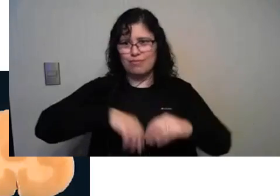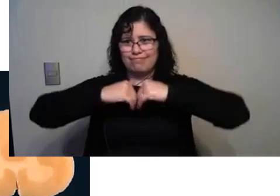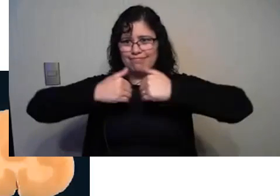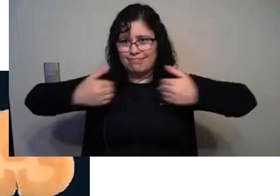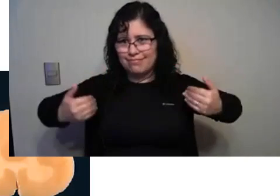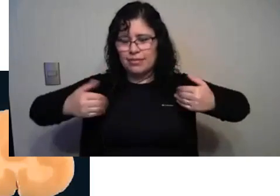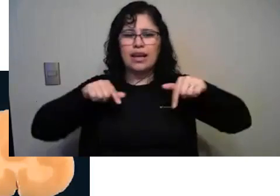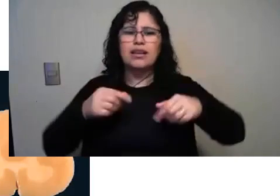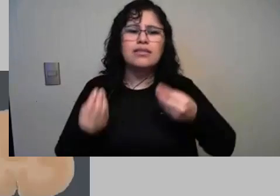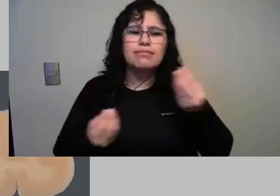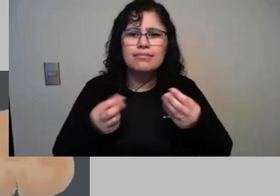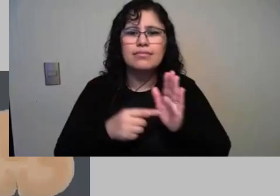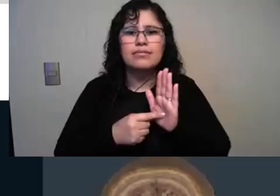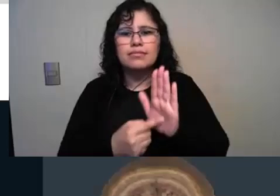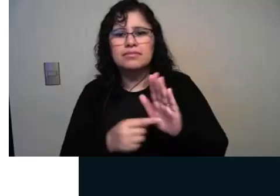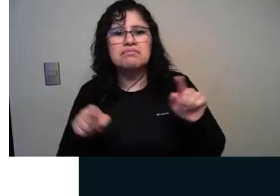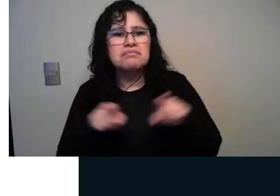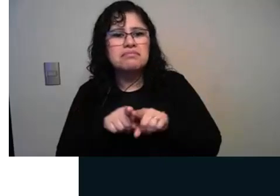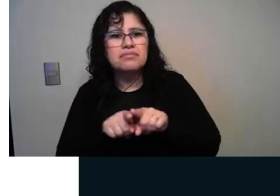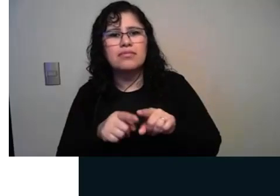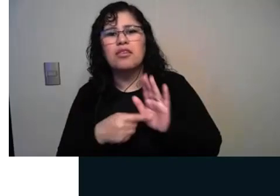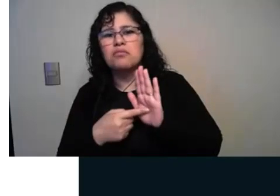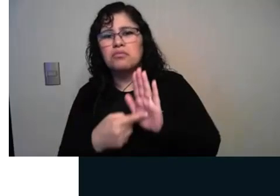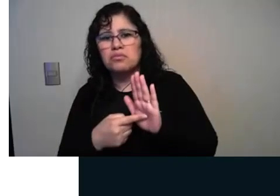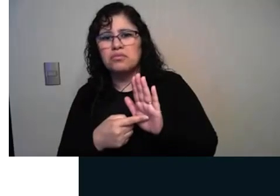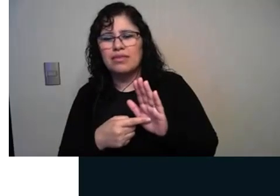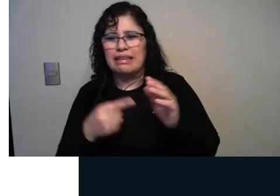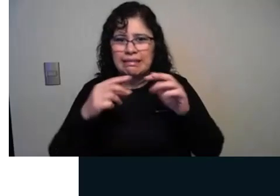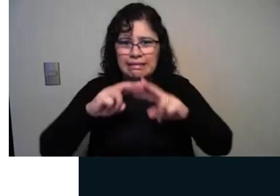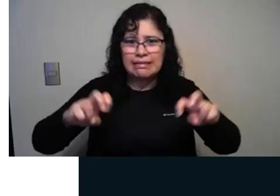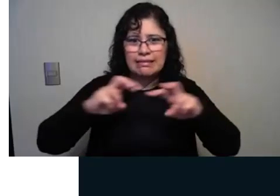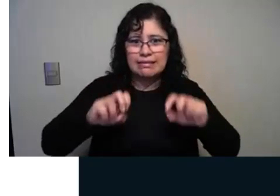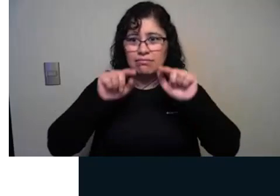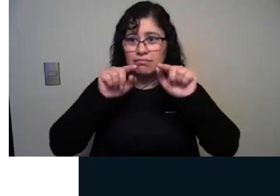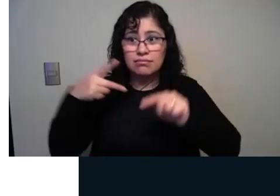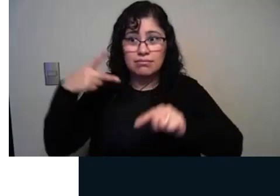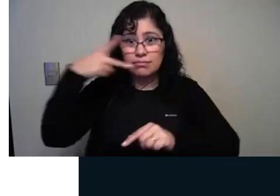estudios. Vamos a volver a ampliar acá. Tenemos un corte